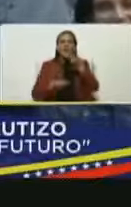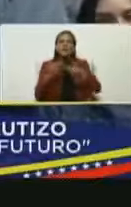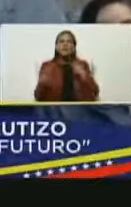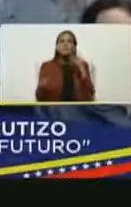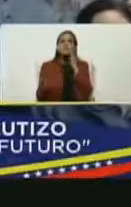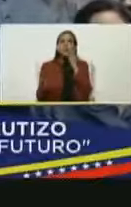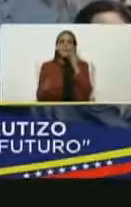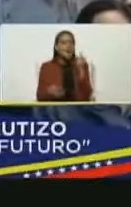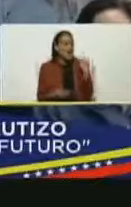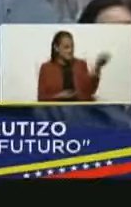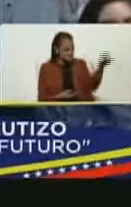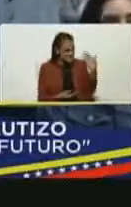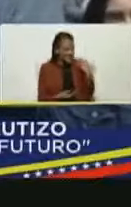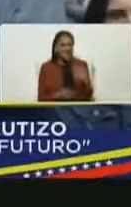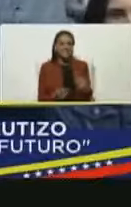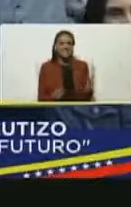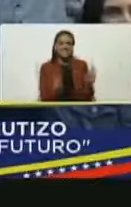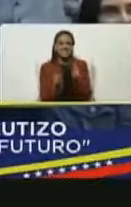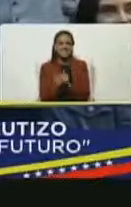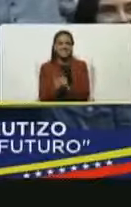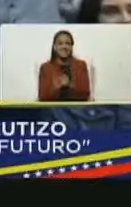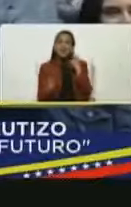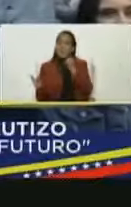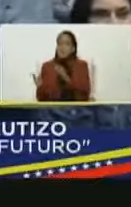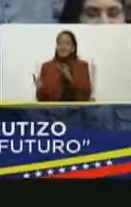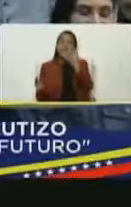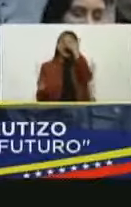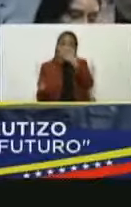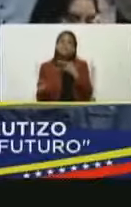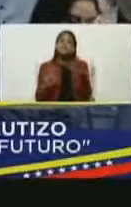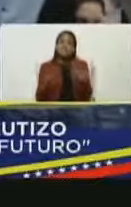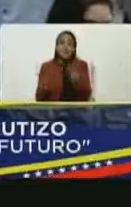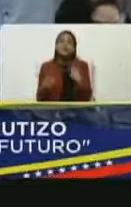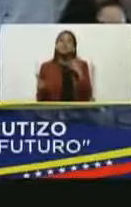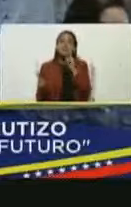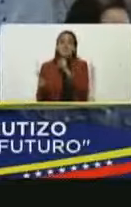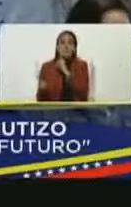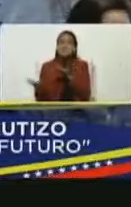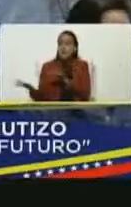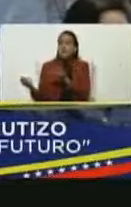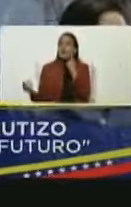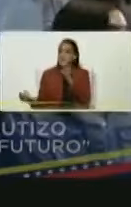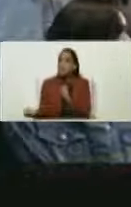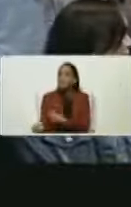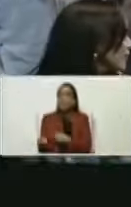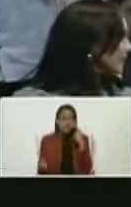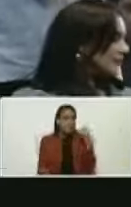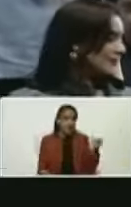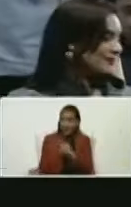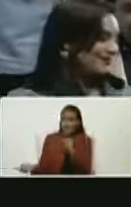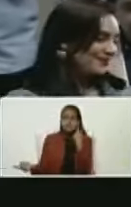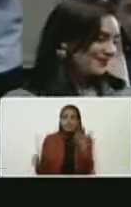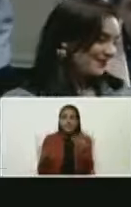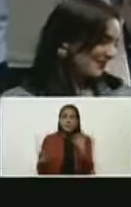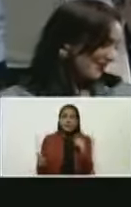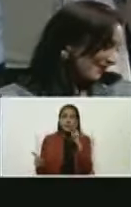¿Ah? Mira, de verdad se parece ahí, ¿verdad, Mari? Ahí está mi hermana. De verdad.